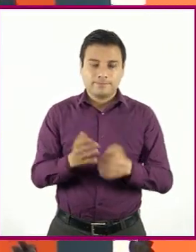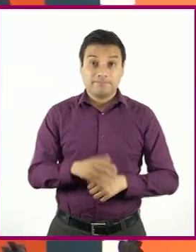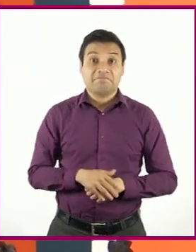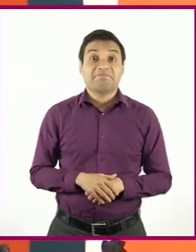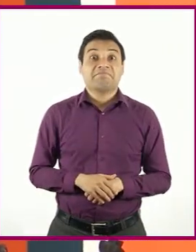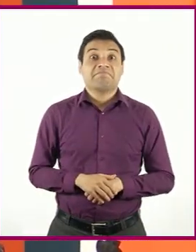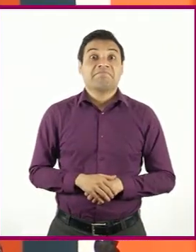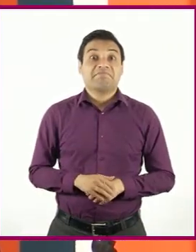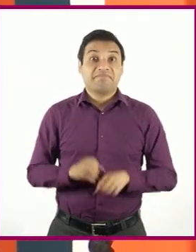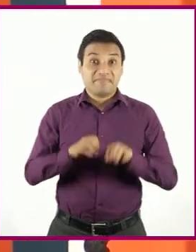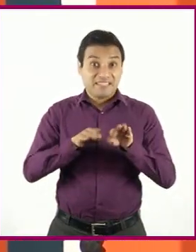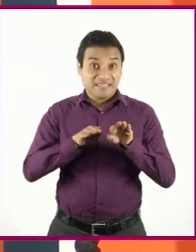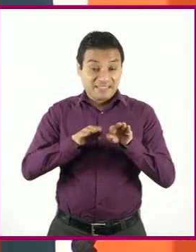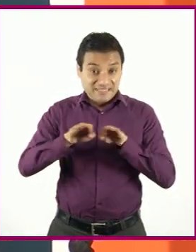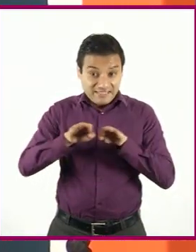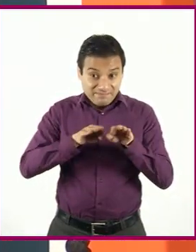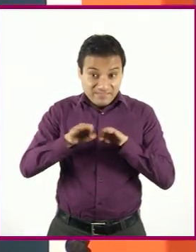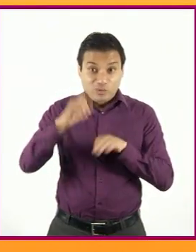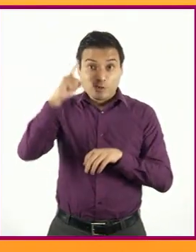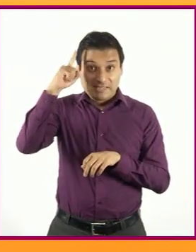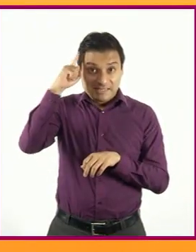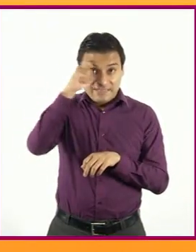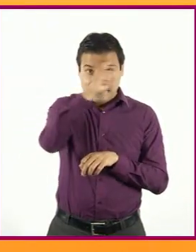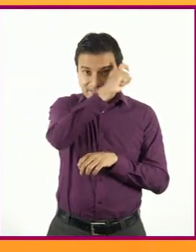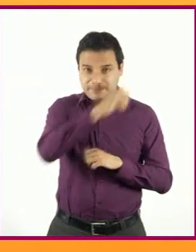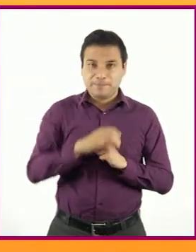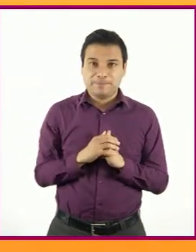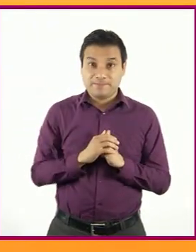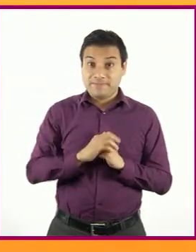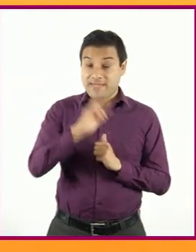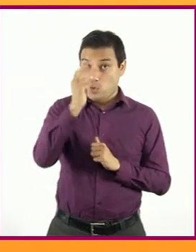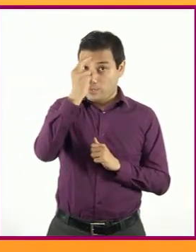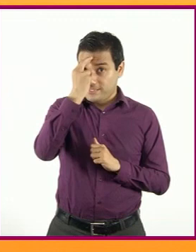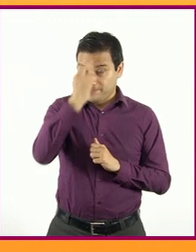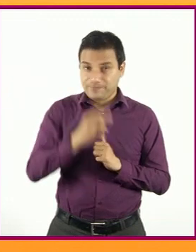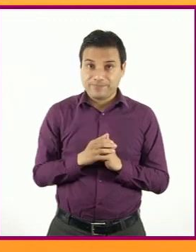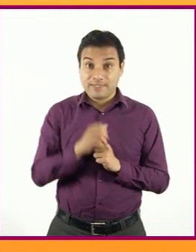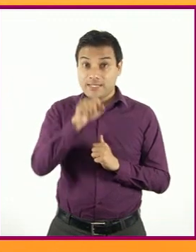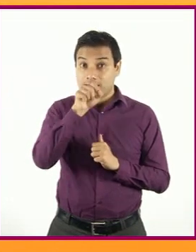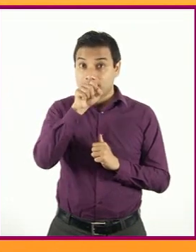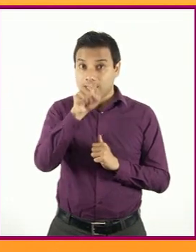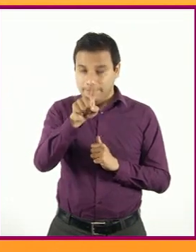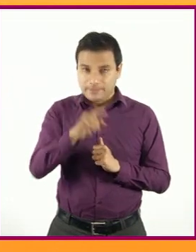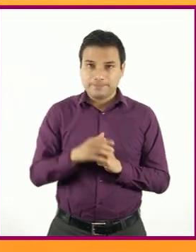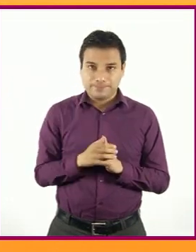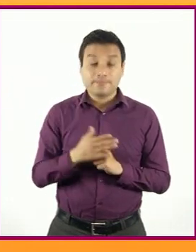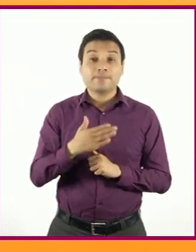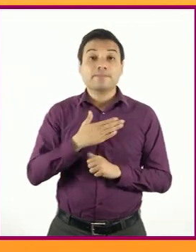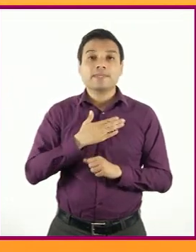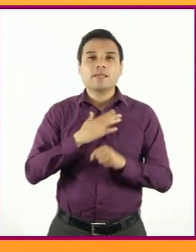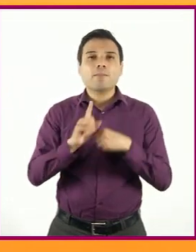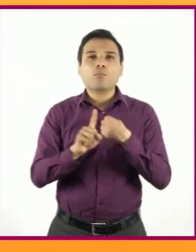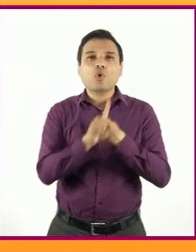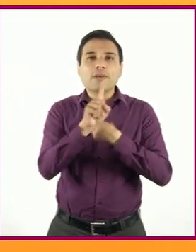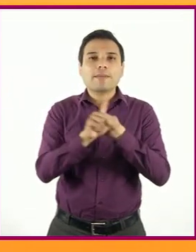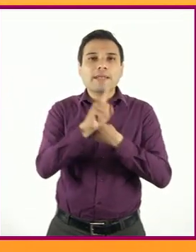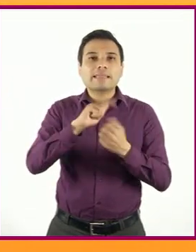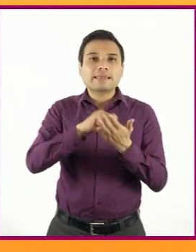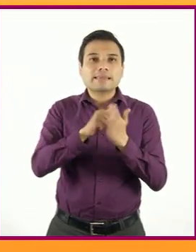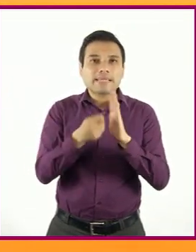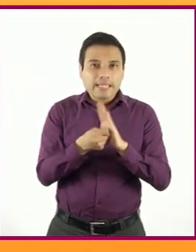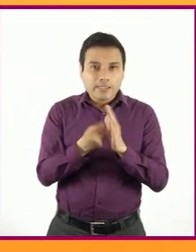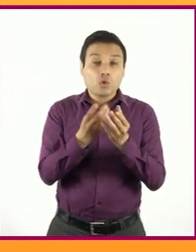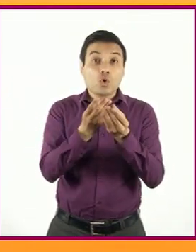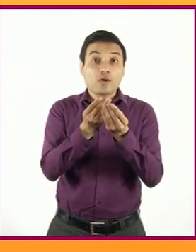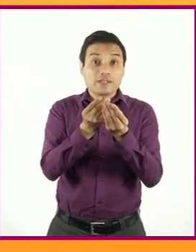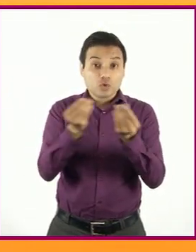sí, una labor muy, muy difícil. Recordemos también los requerimientos de la solución a nuestro problema técnico, los cuales me